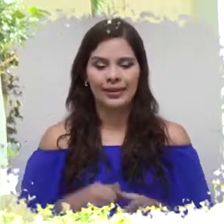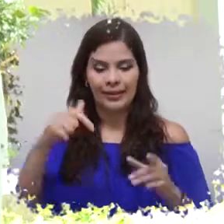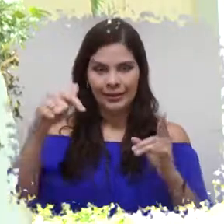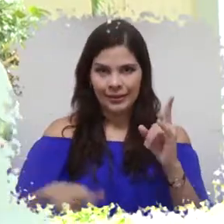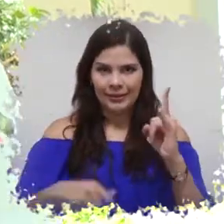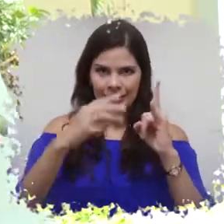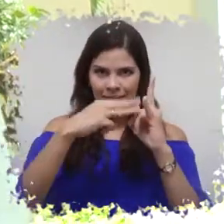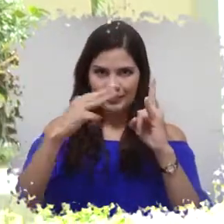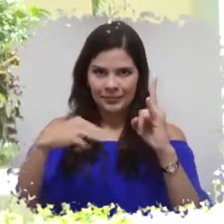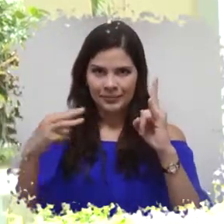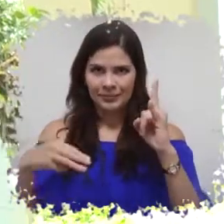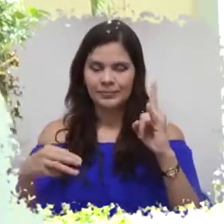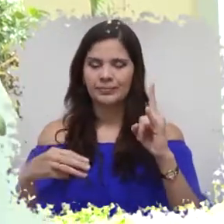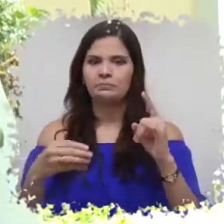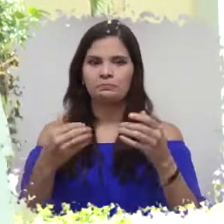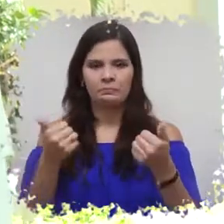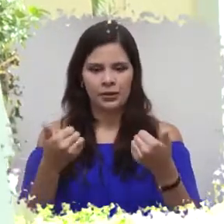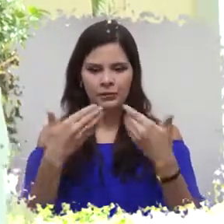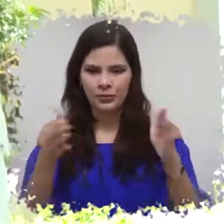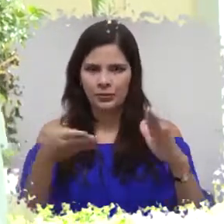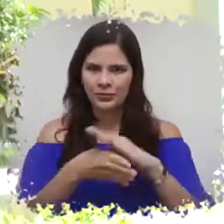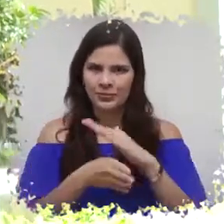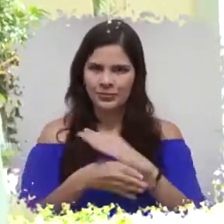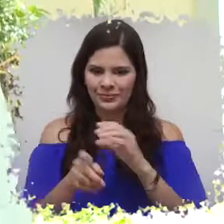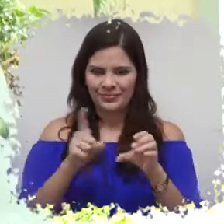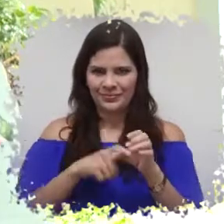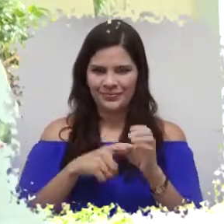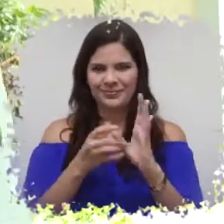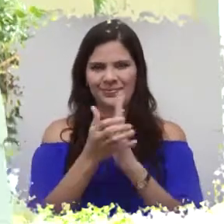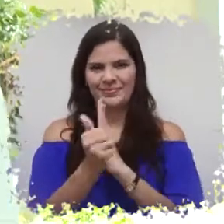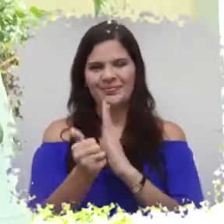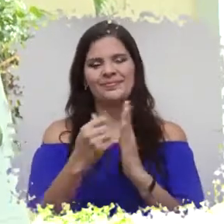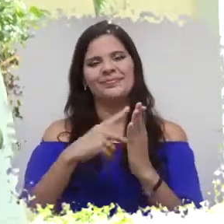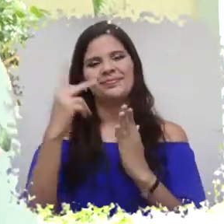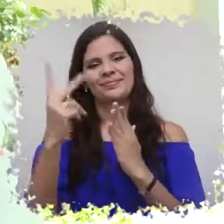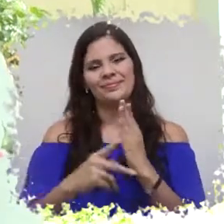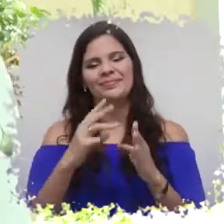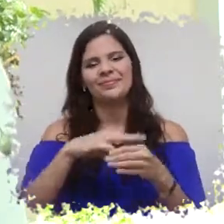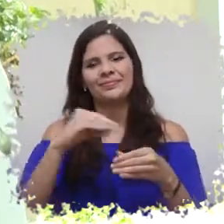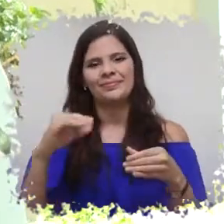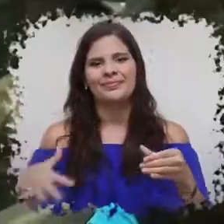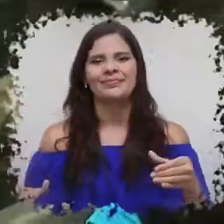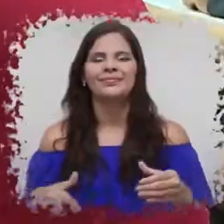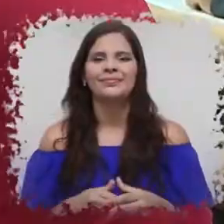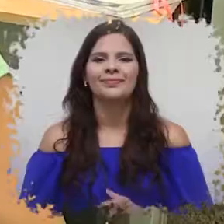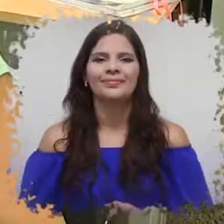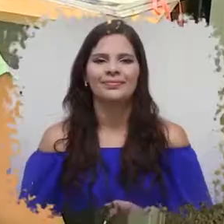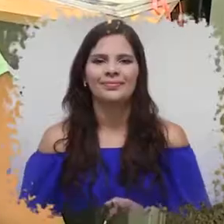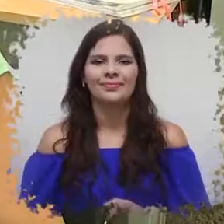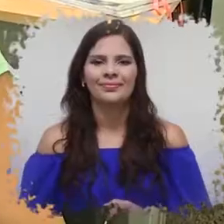La Universidad del Magdalena aperturó el proceso de ingreso y admisión para el programa Talento Magdalena.